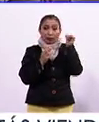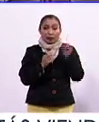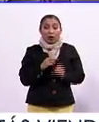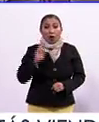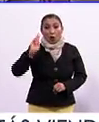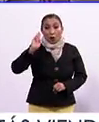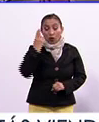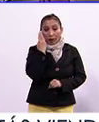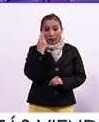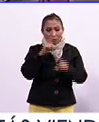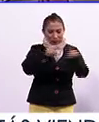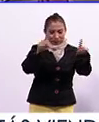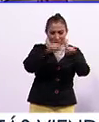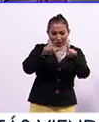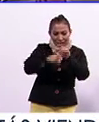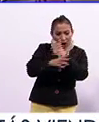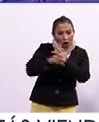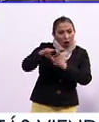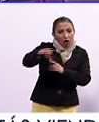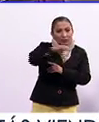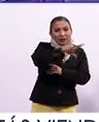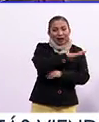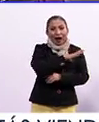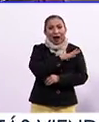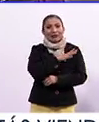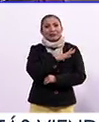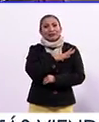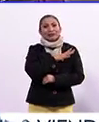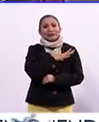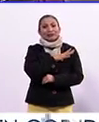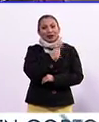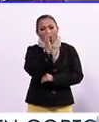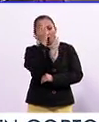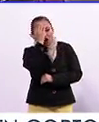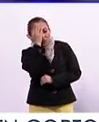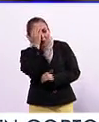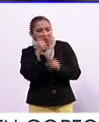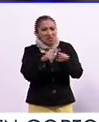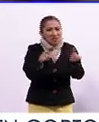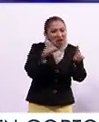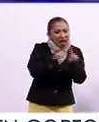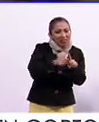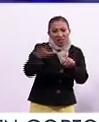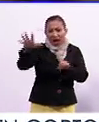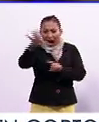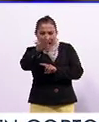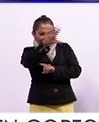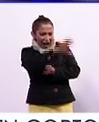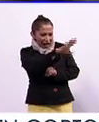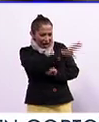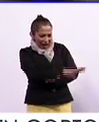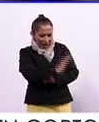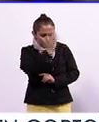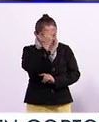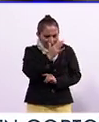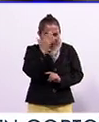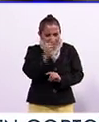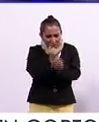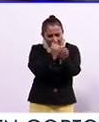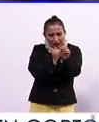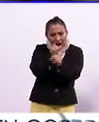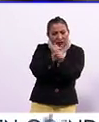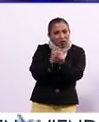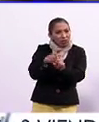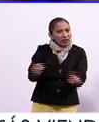con la universalidad que debe tener de conocimientos en todas las ramas y de